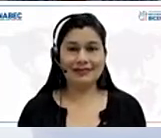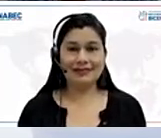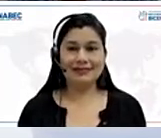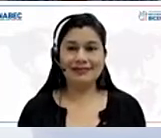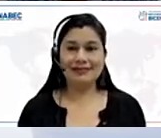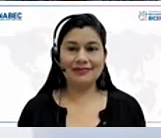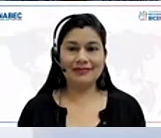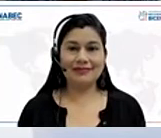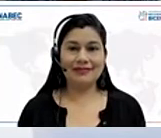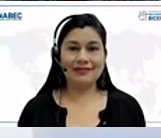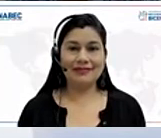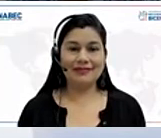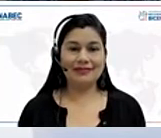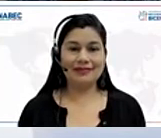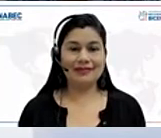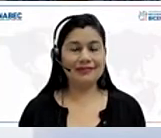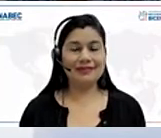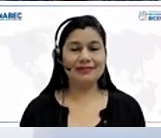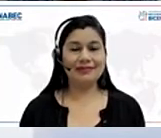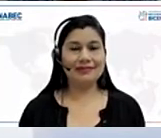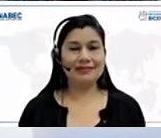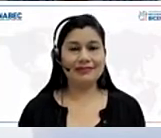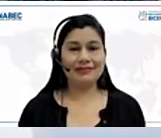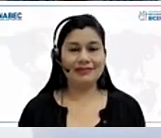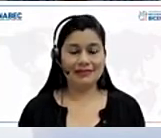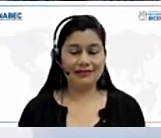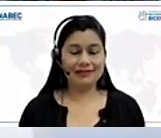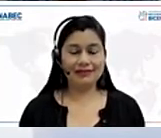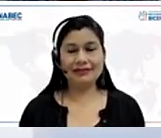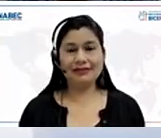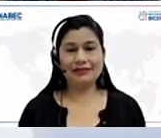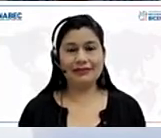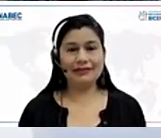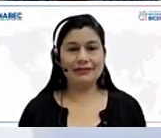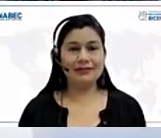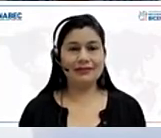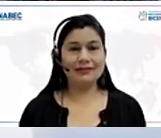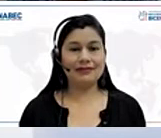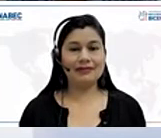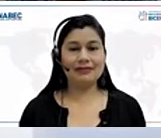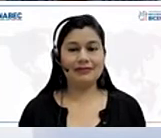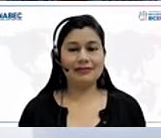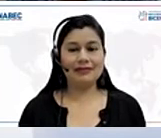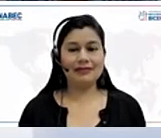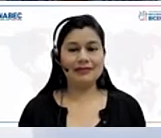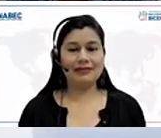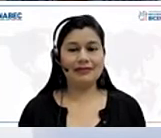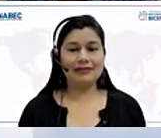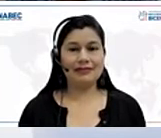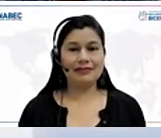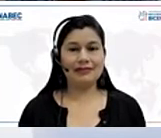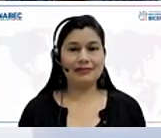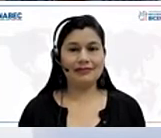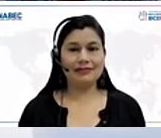de institutos locales de acá en el Perú, ¿no? Si uno cuenta con certificación internacional, mucho mejor, pero lo mínimo es